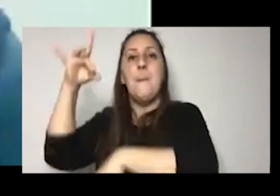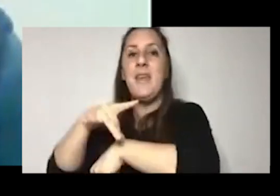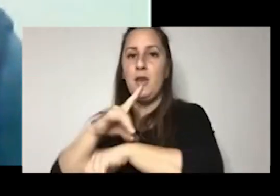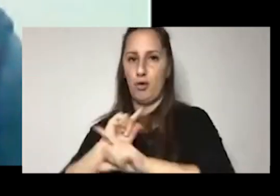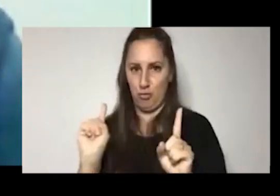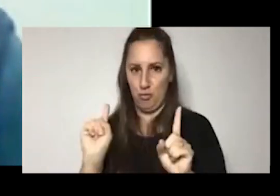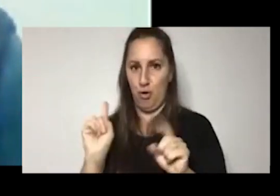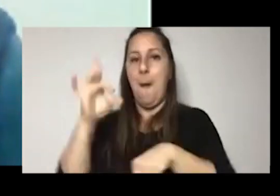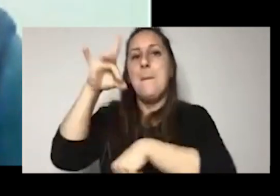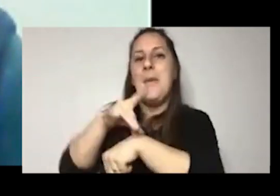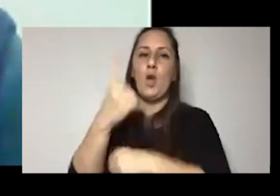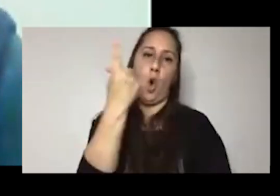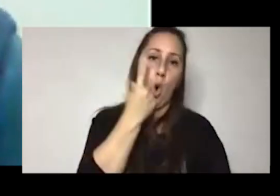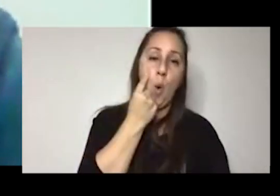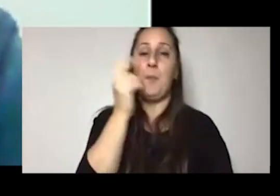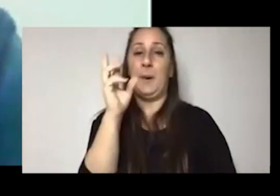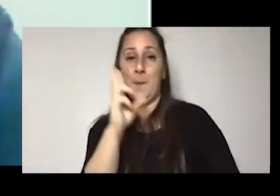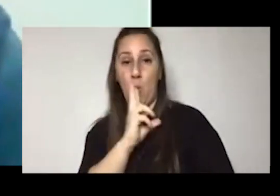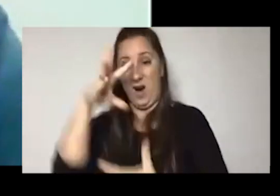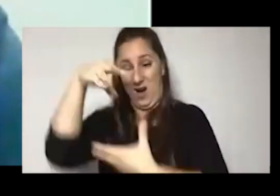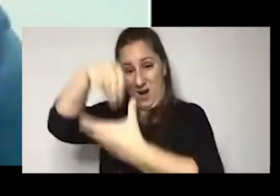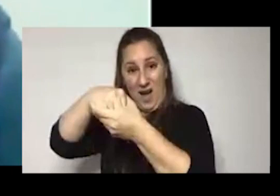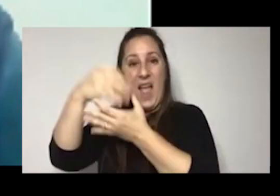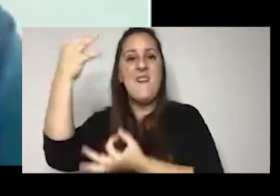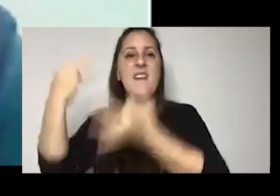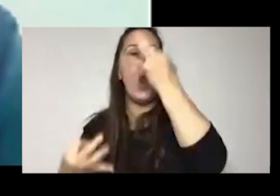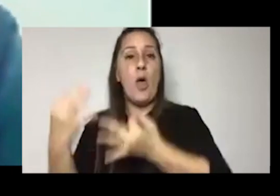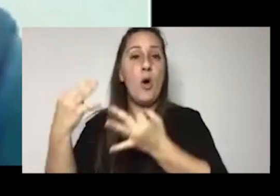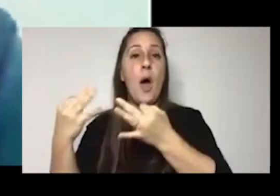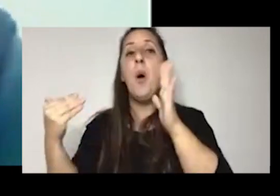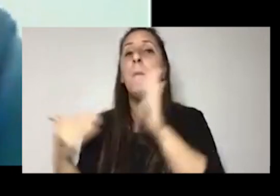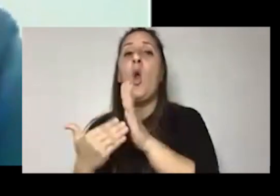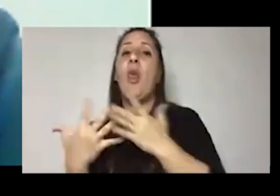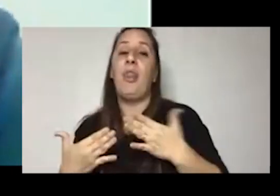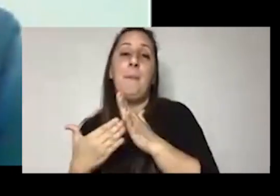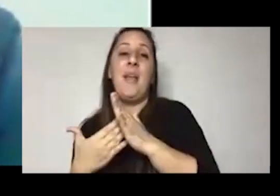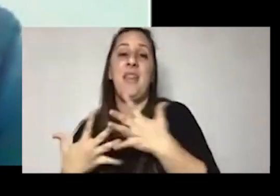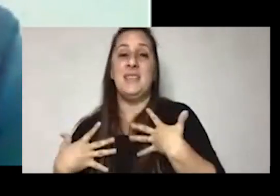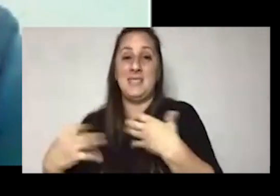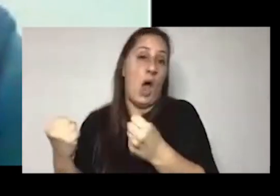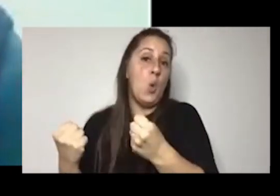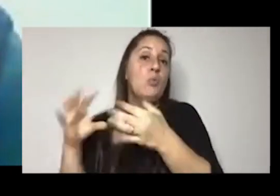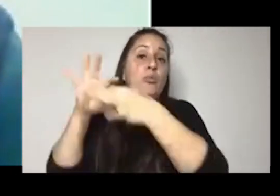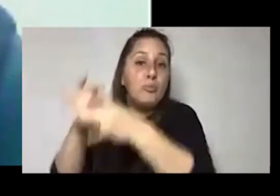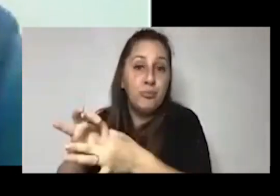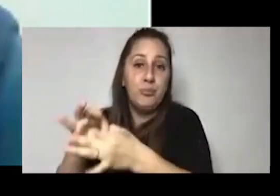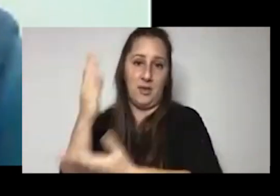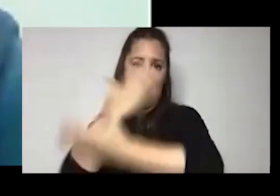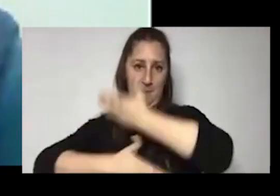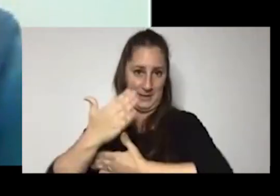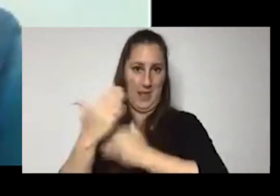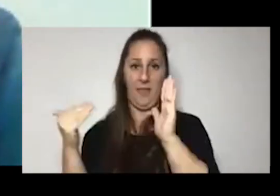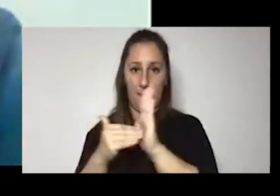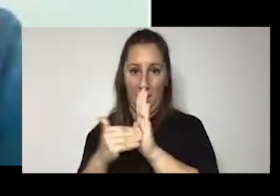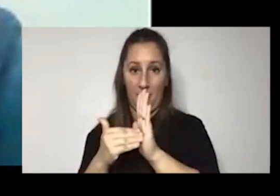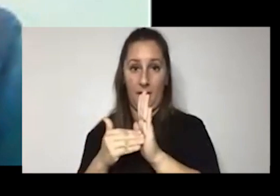o médica, ¿sí?, dentro de las juntas evaluadoras por la condición de salud que implica la discapacidad. Después, el resto de los